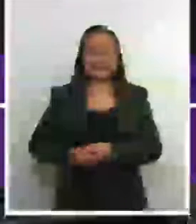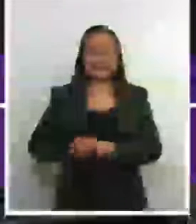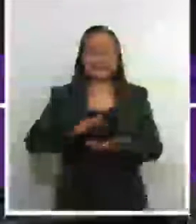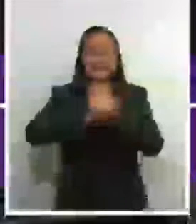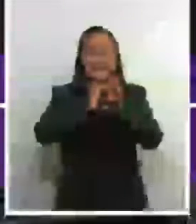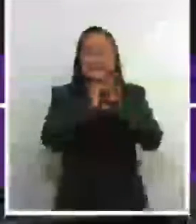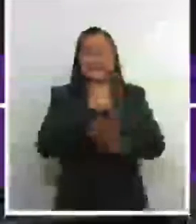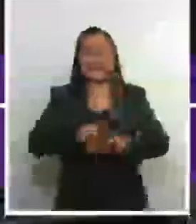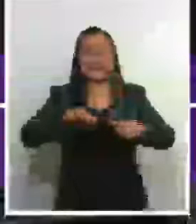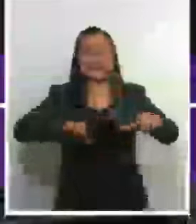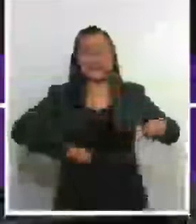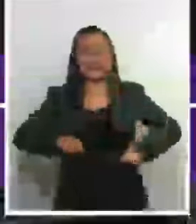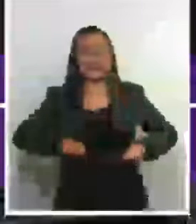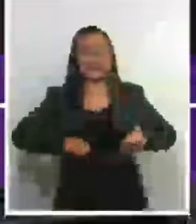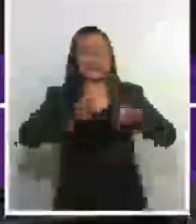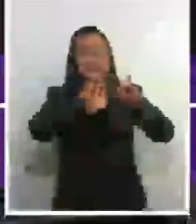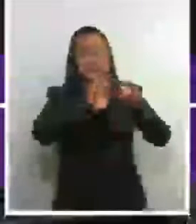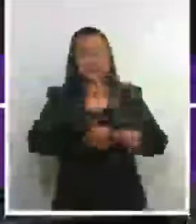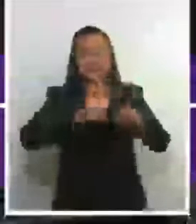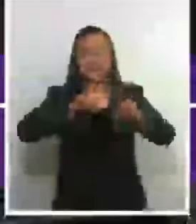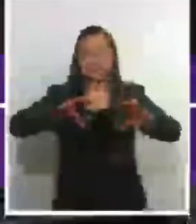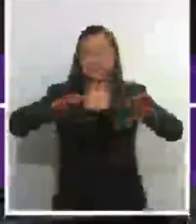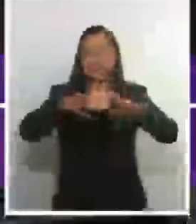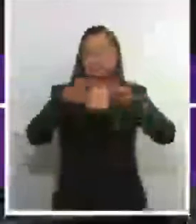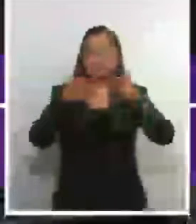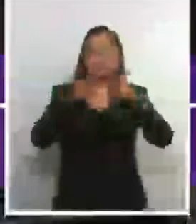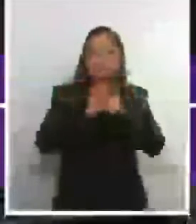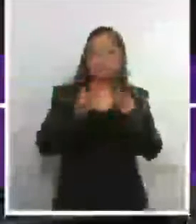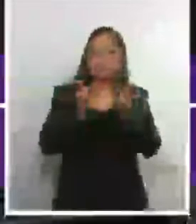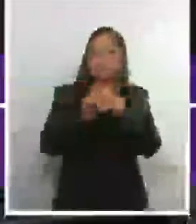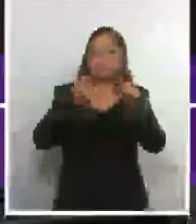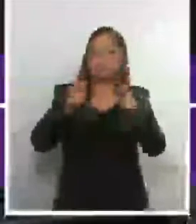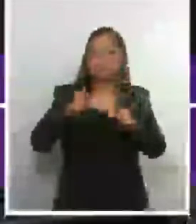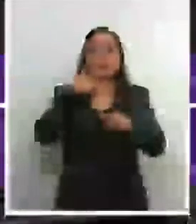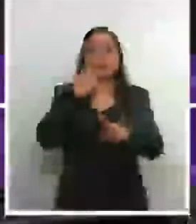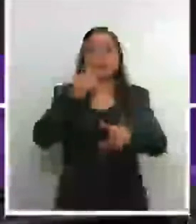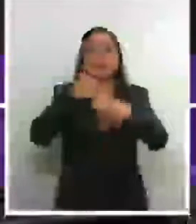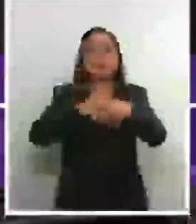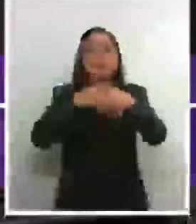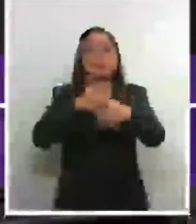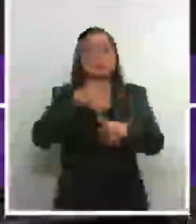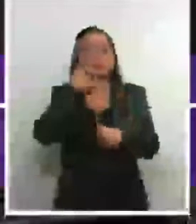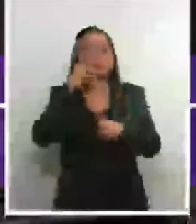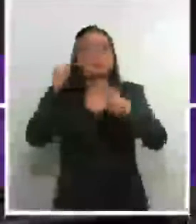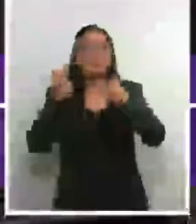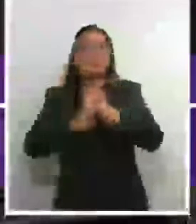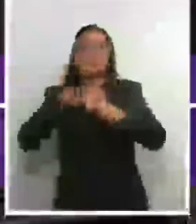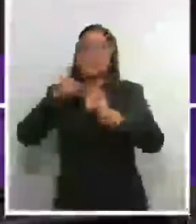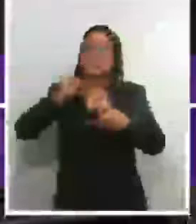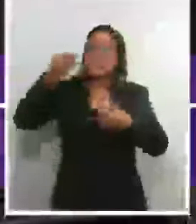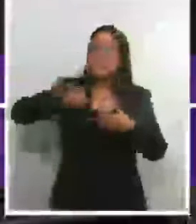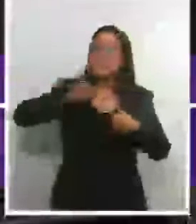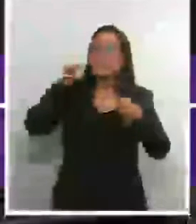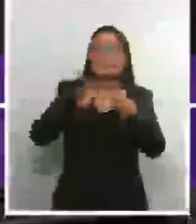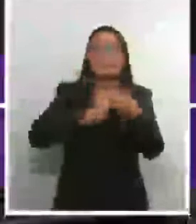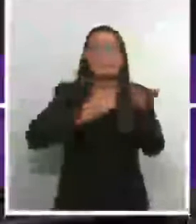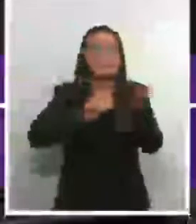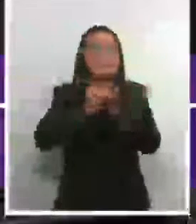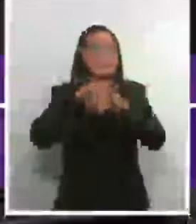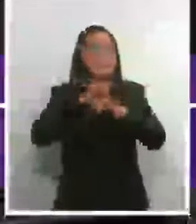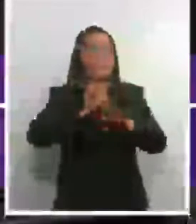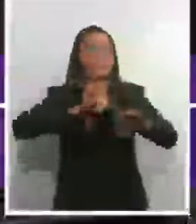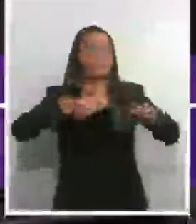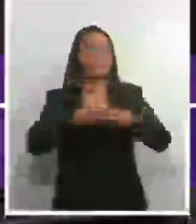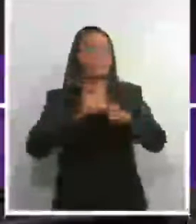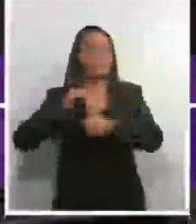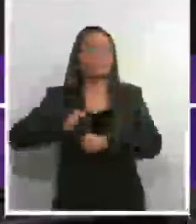juridización de las actividades individuales o colectivas pacíficas que busquen resistir u oponerse a decisiones de